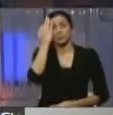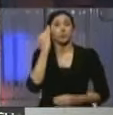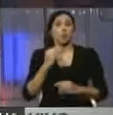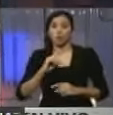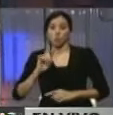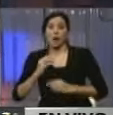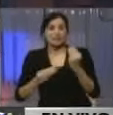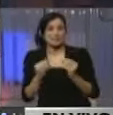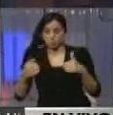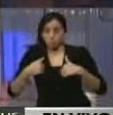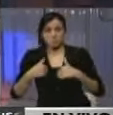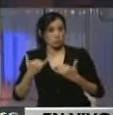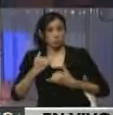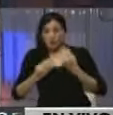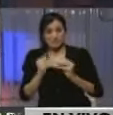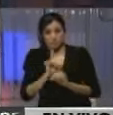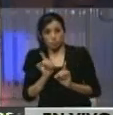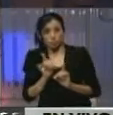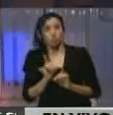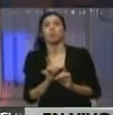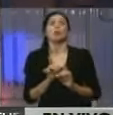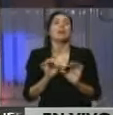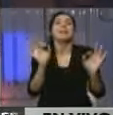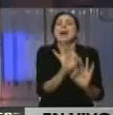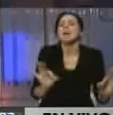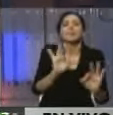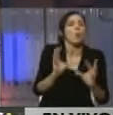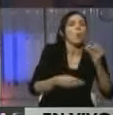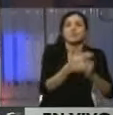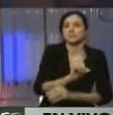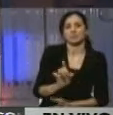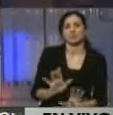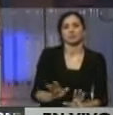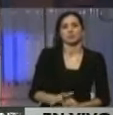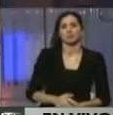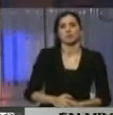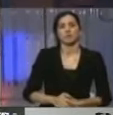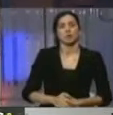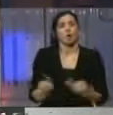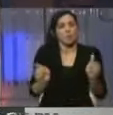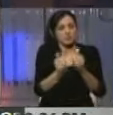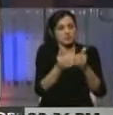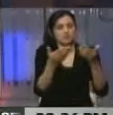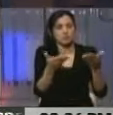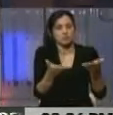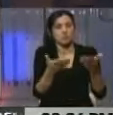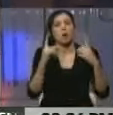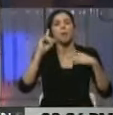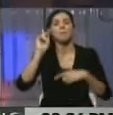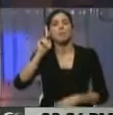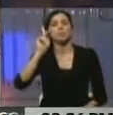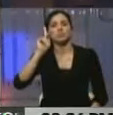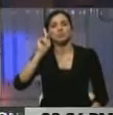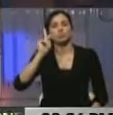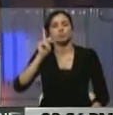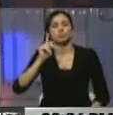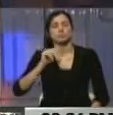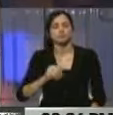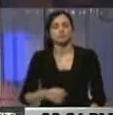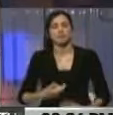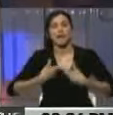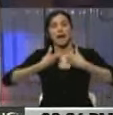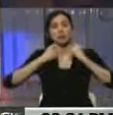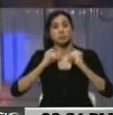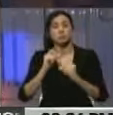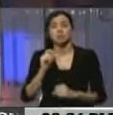nadie? Hermano y camarada general en jefe, compañero profesor en jefe, Aristóbulo. ¿O lo